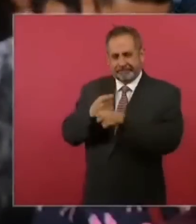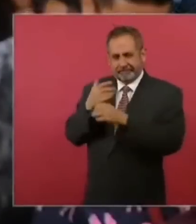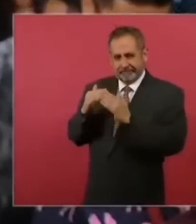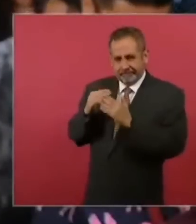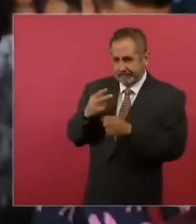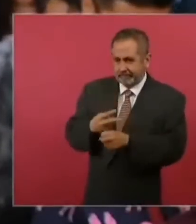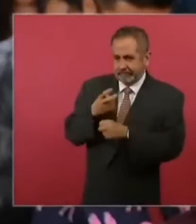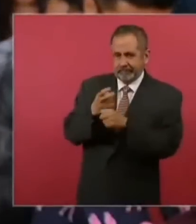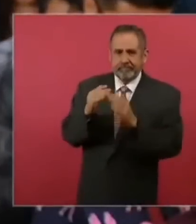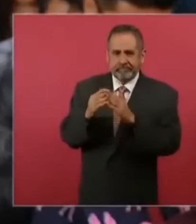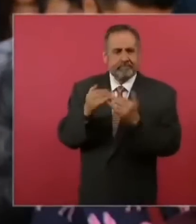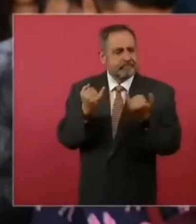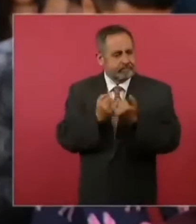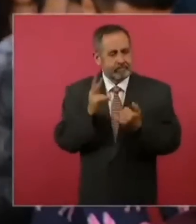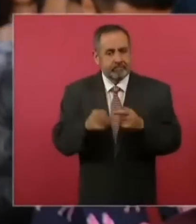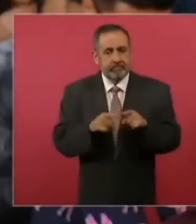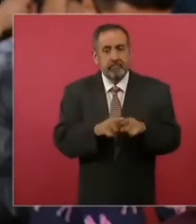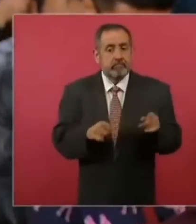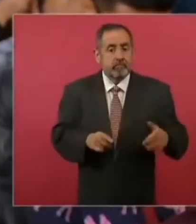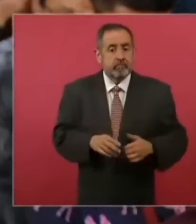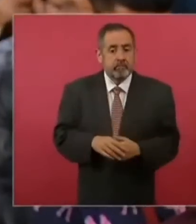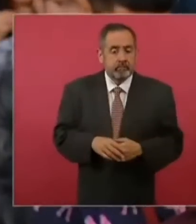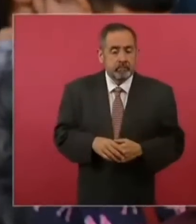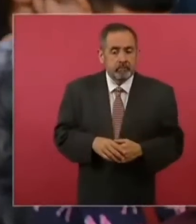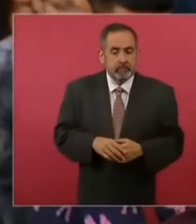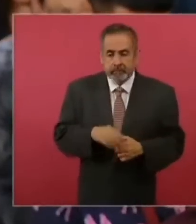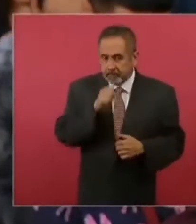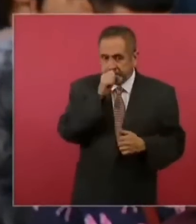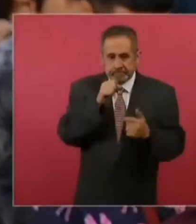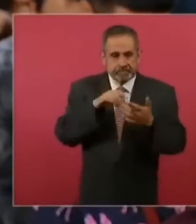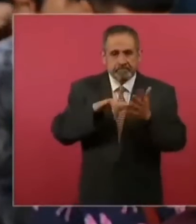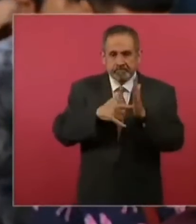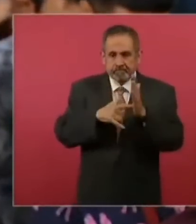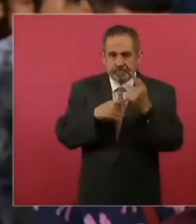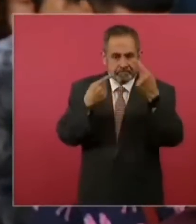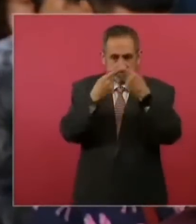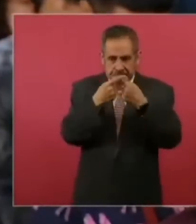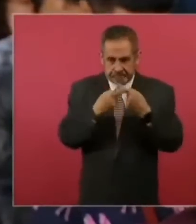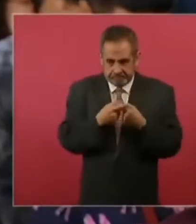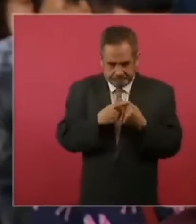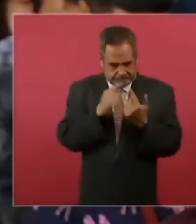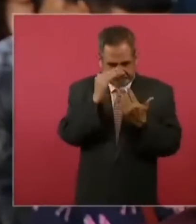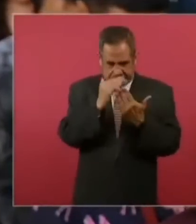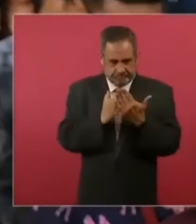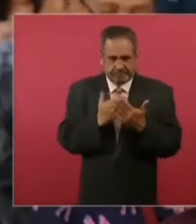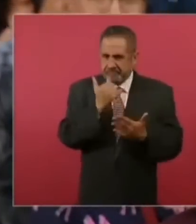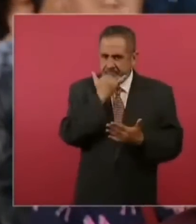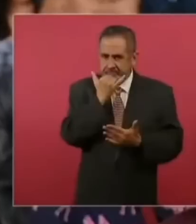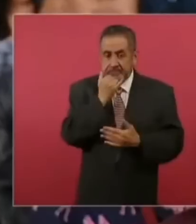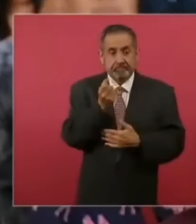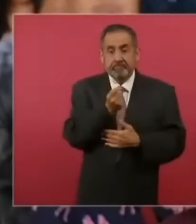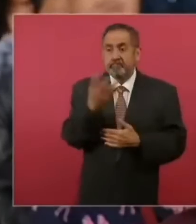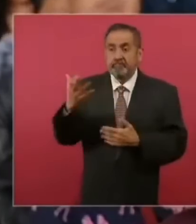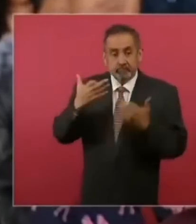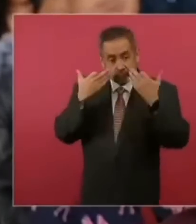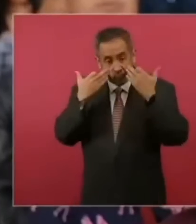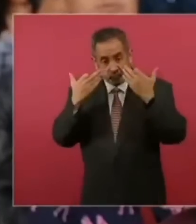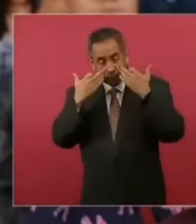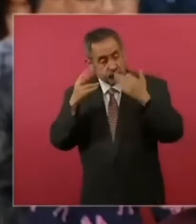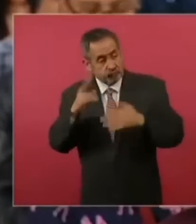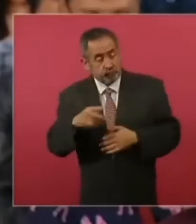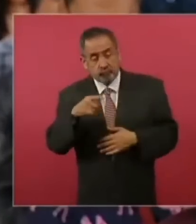pues resulta que no coincide con los horarios, e incluso hay testigos que los